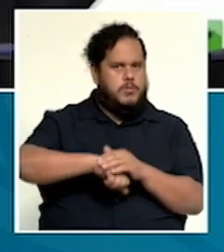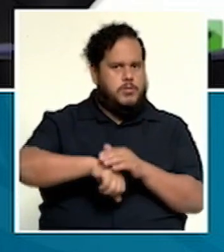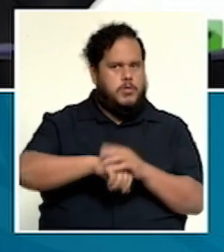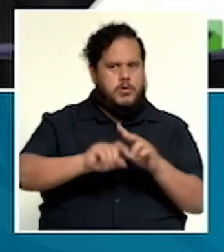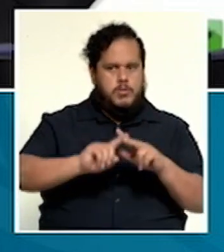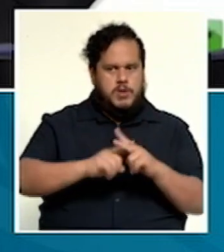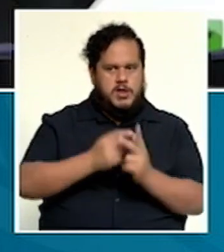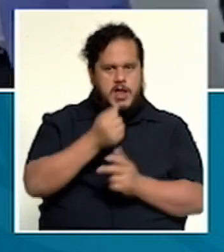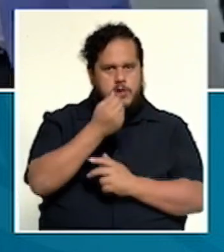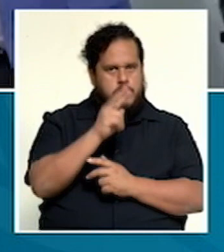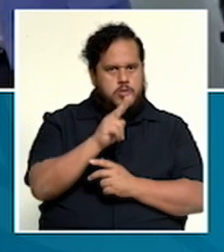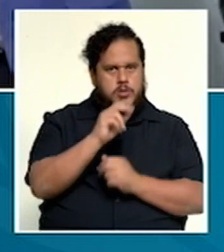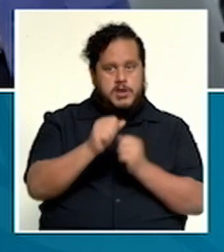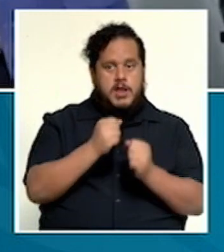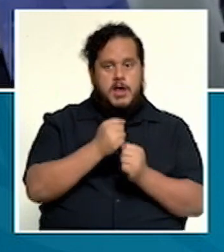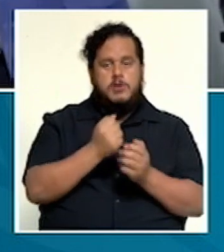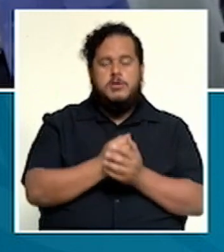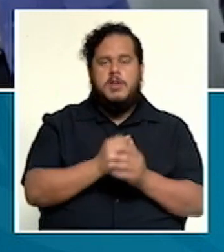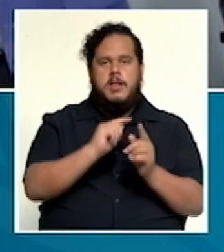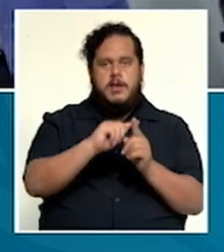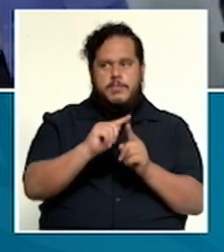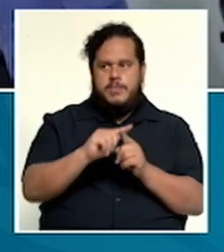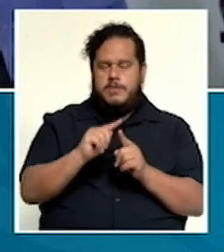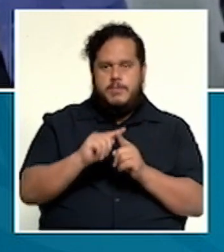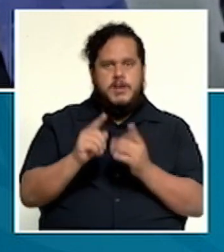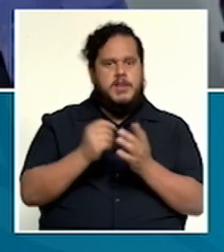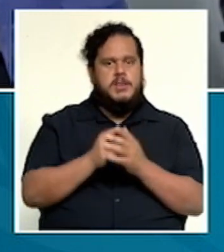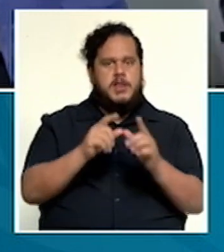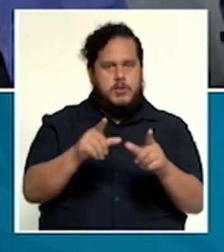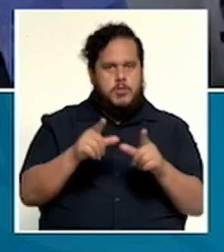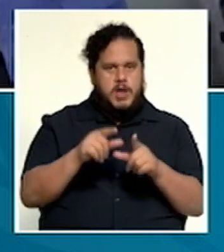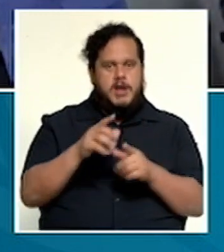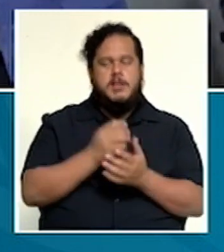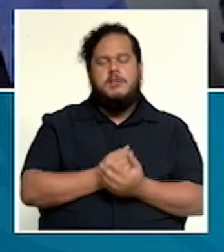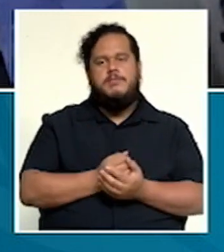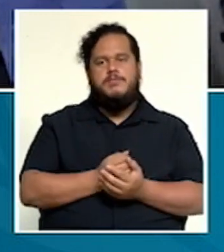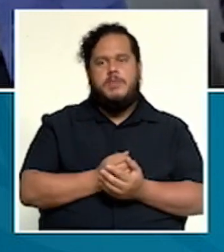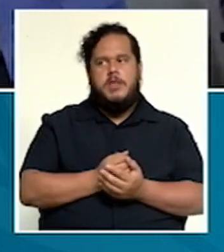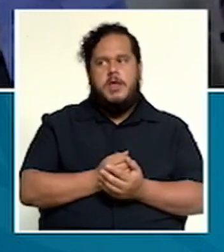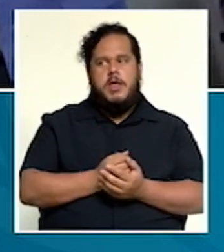a los 12 años, en diferentes instancias y lugares.